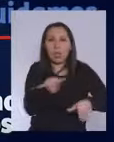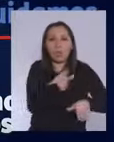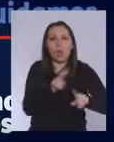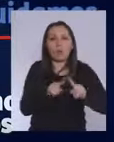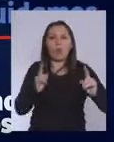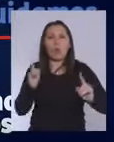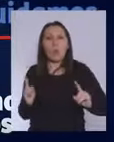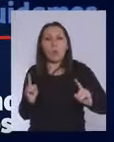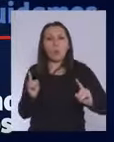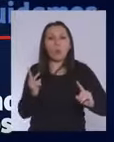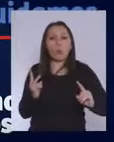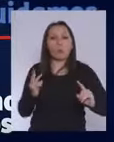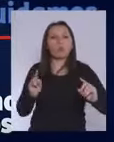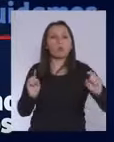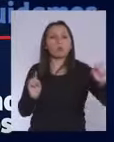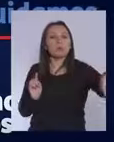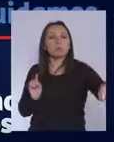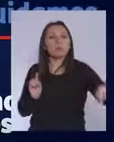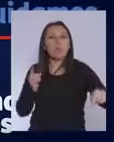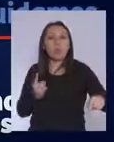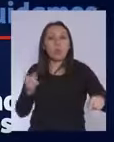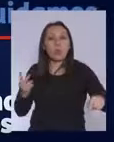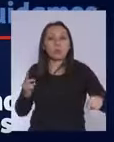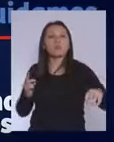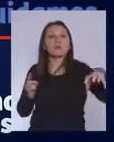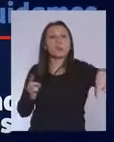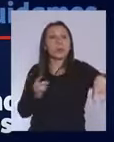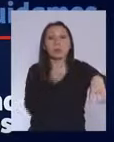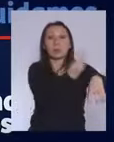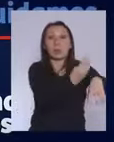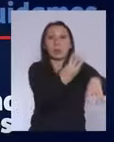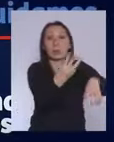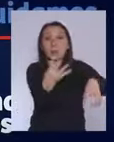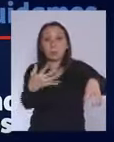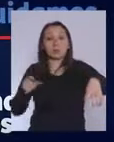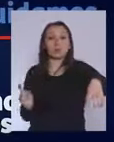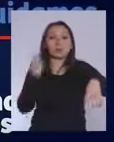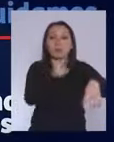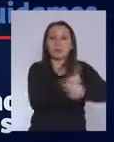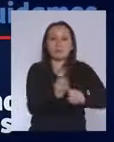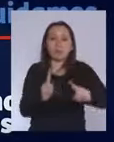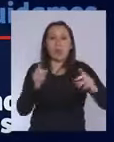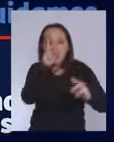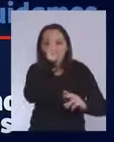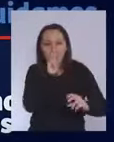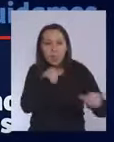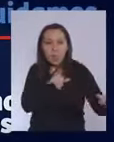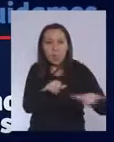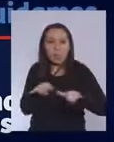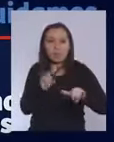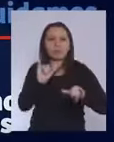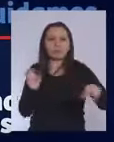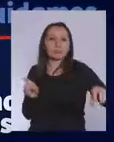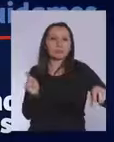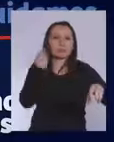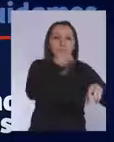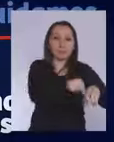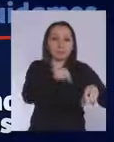comunes que se encuentren en fase donde fase 1 y también permite un control adecuado del origen la salida y por lo tanto